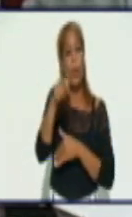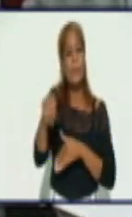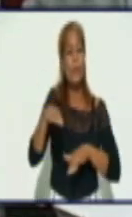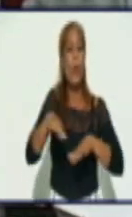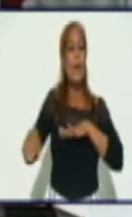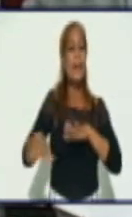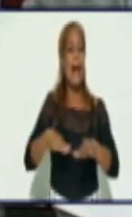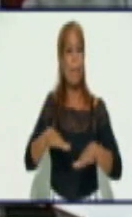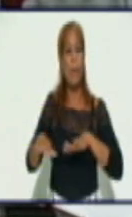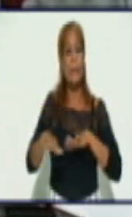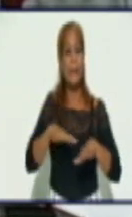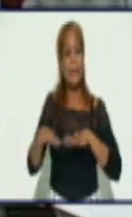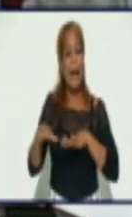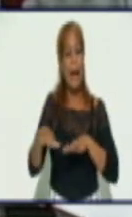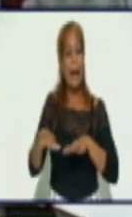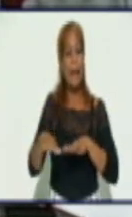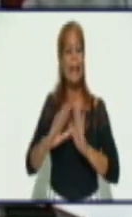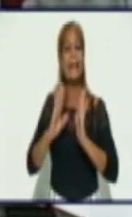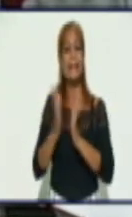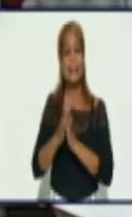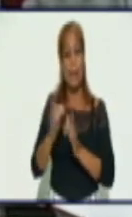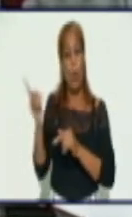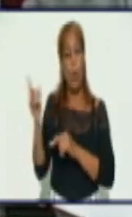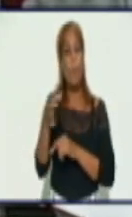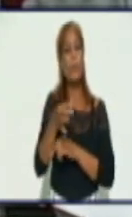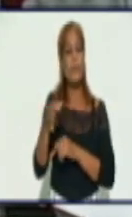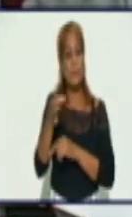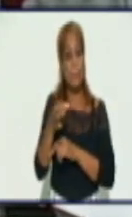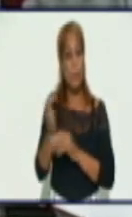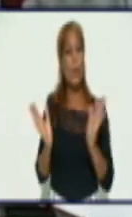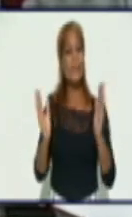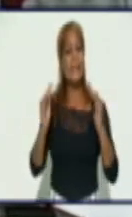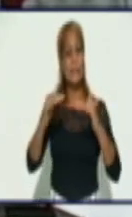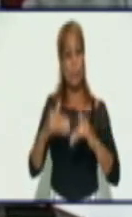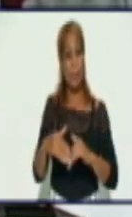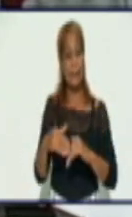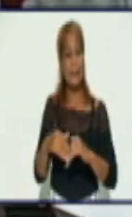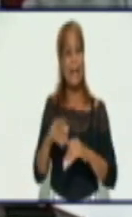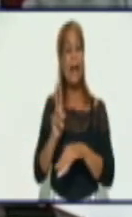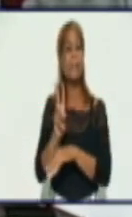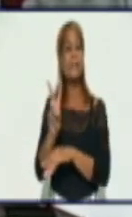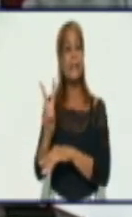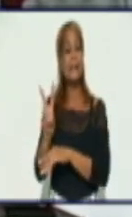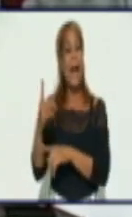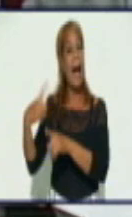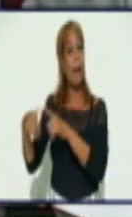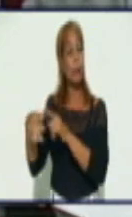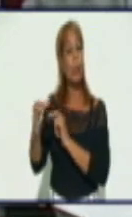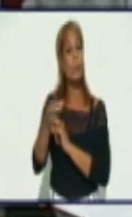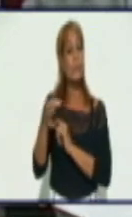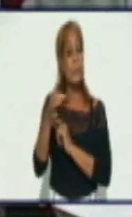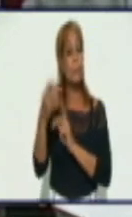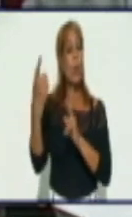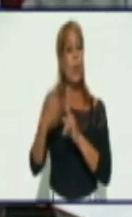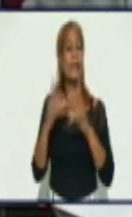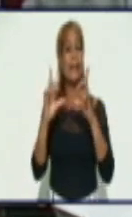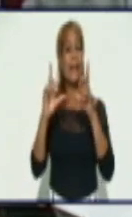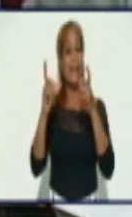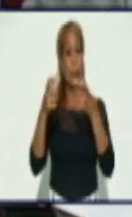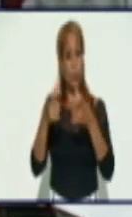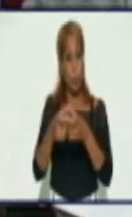entre los municipios de la provincia suspende las visitas a los municipios y reuniones con sus